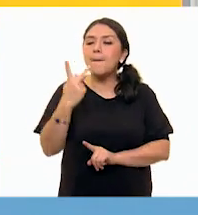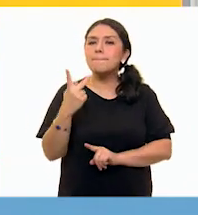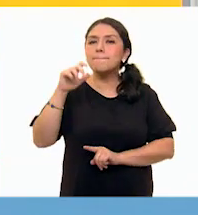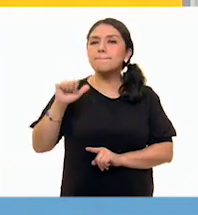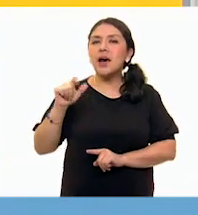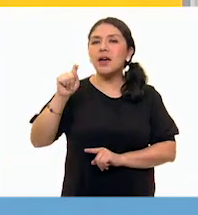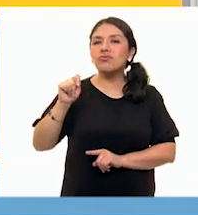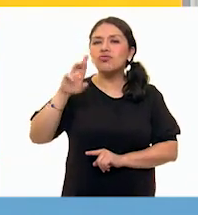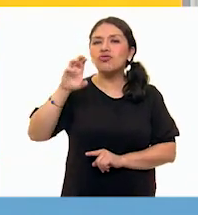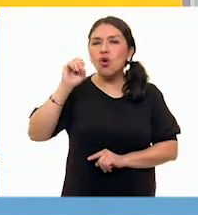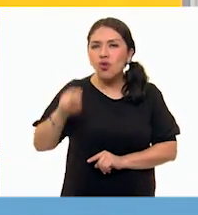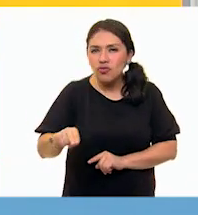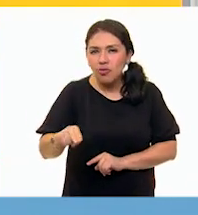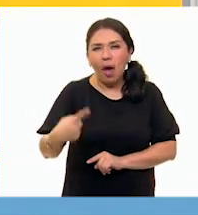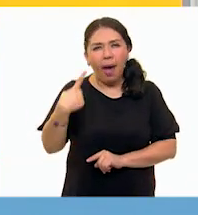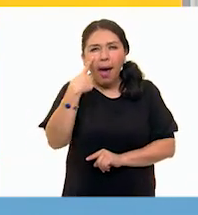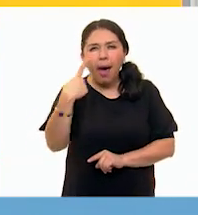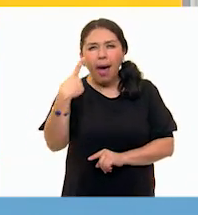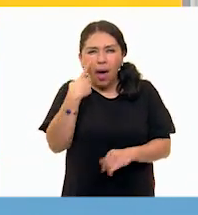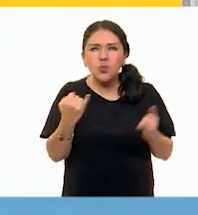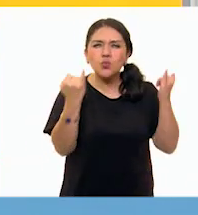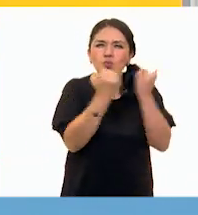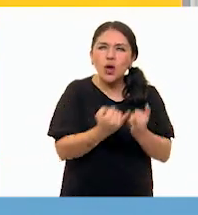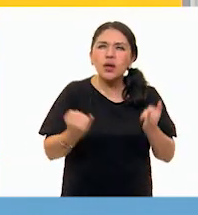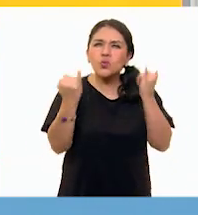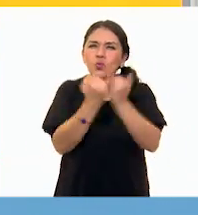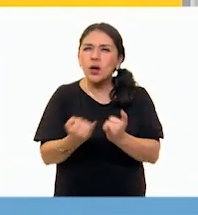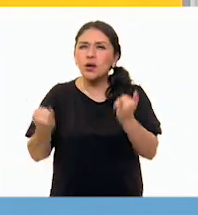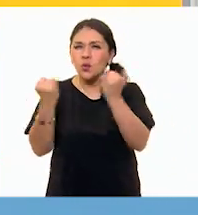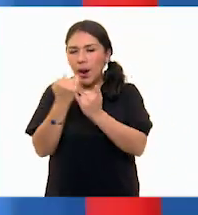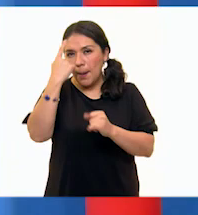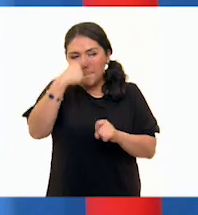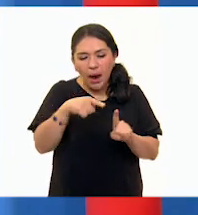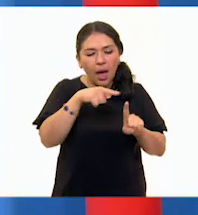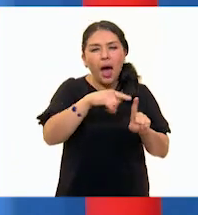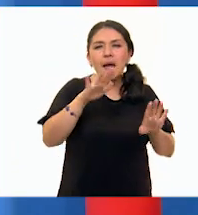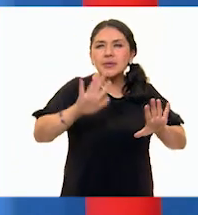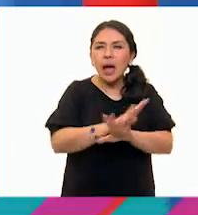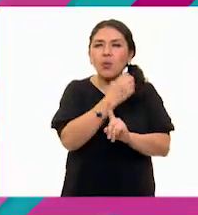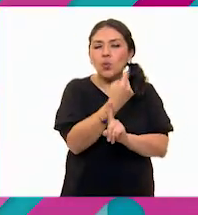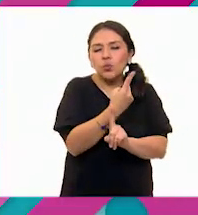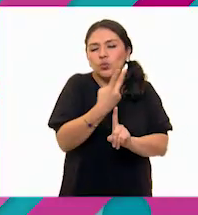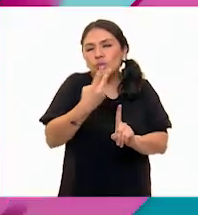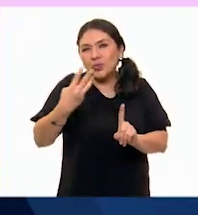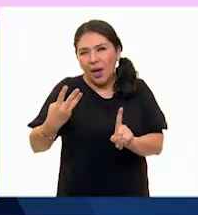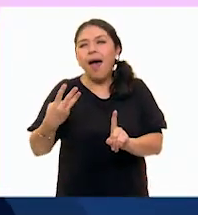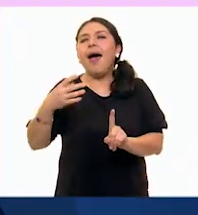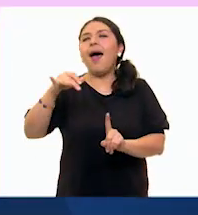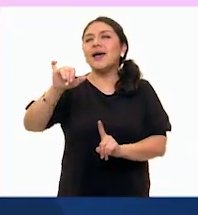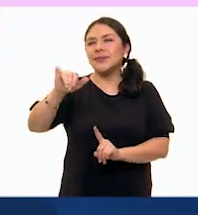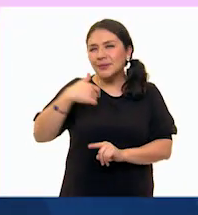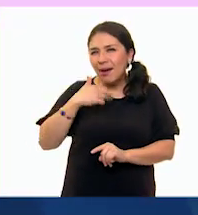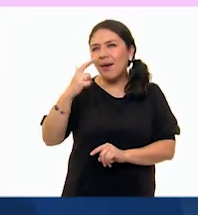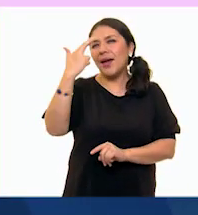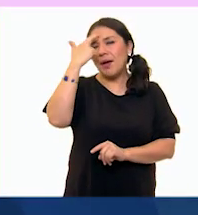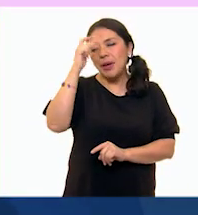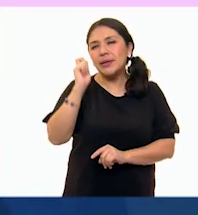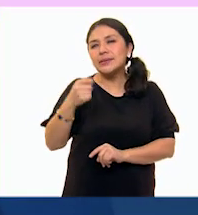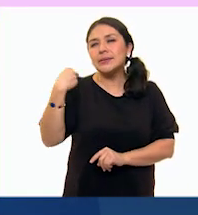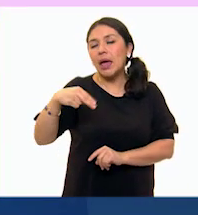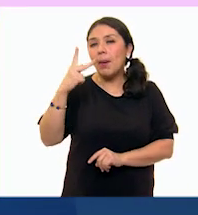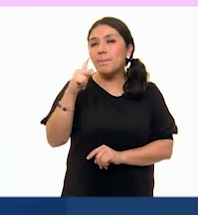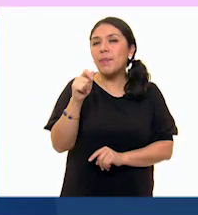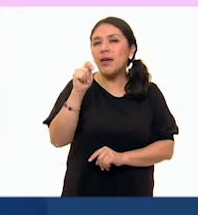patrón o una regla entre los términos de la sucesión. ¡Ah, es verdad! El patrón era